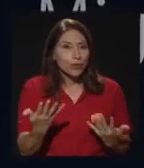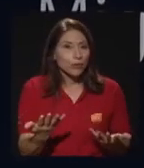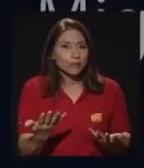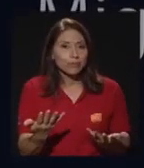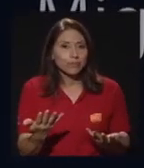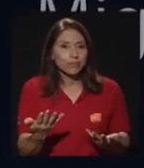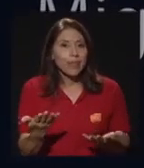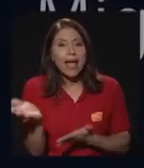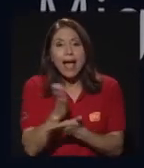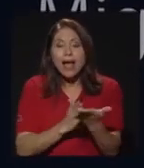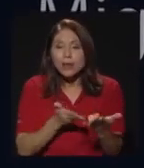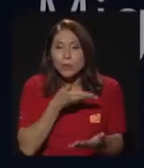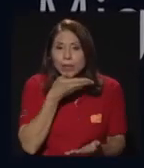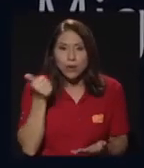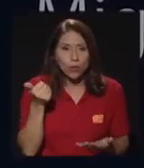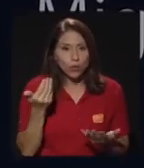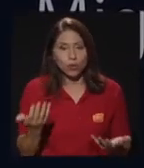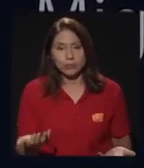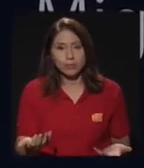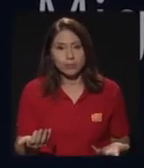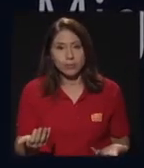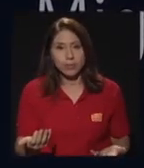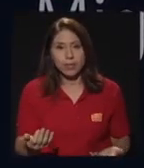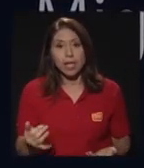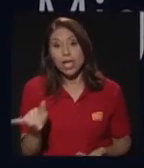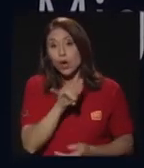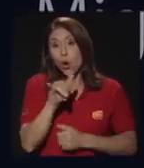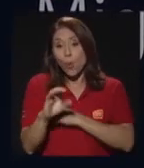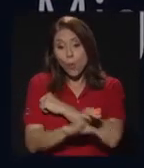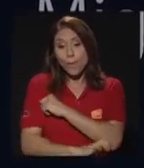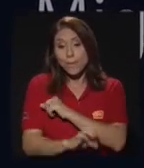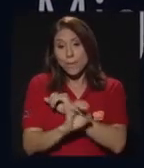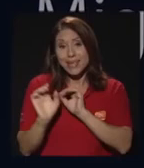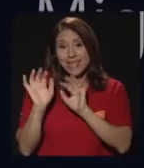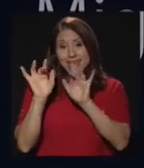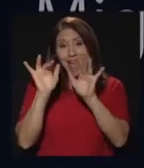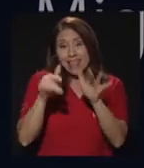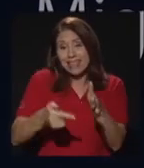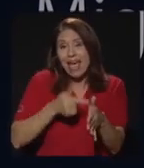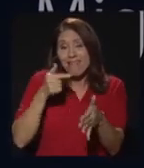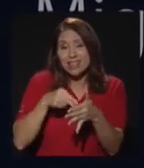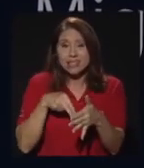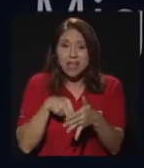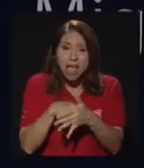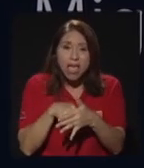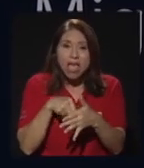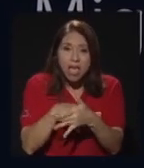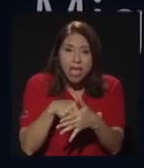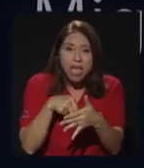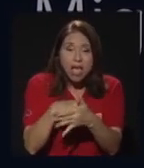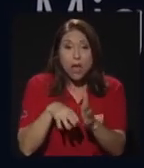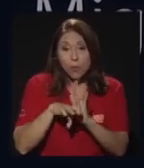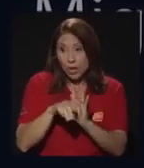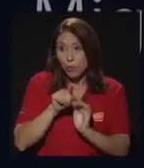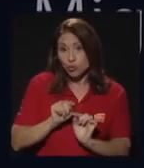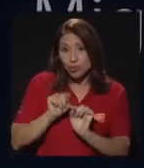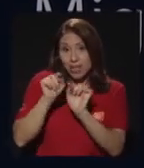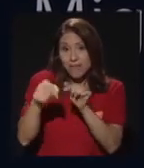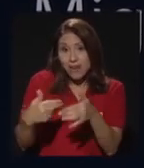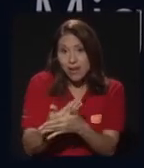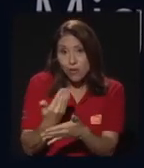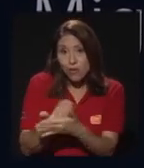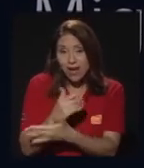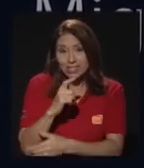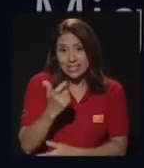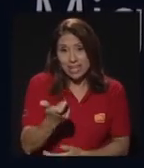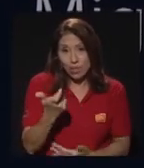encontrar algo mejor, ¿verdad? Y como migrante, a veces se le ponen obstáculos, por decir, cuando usted va a renovar su cédula, es cierto,